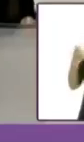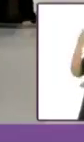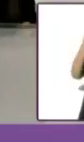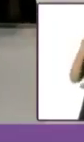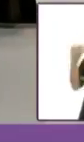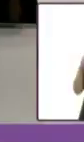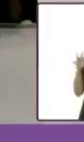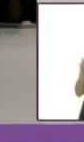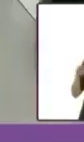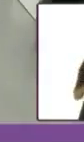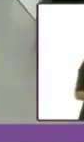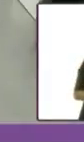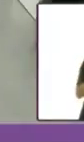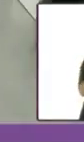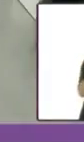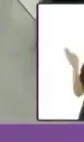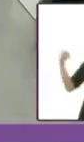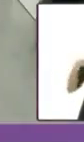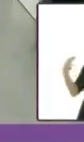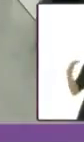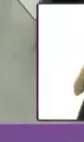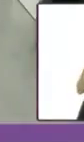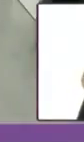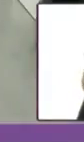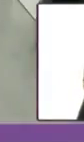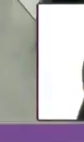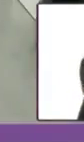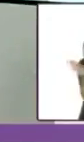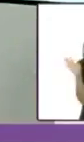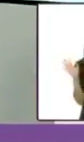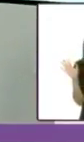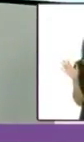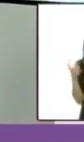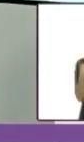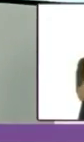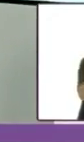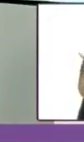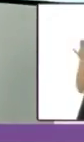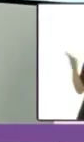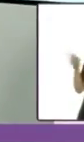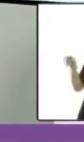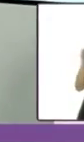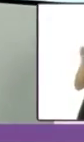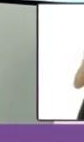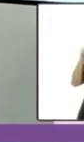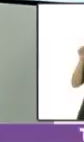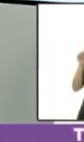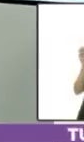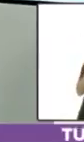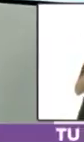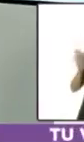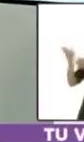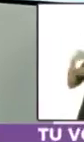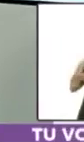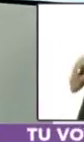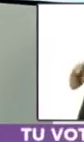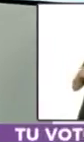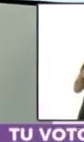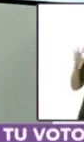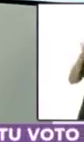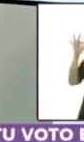nivel de Miquel, ¿no? Pero pues ha de haber sido interesante el ejercicio para relajarse. Lo que sí es que se relajó, se